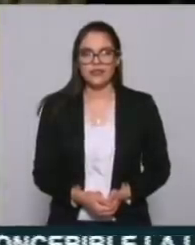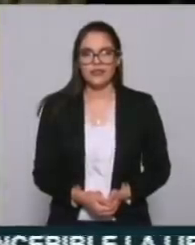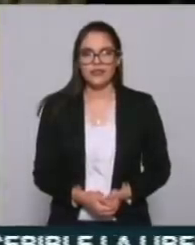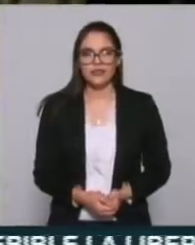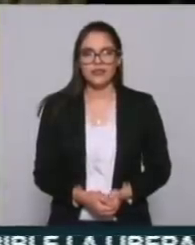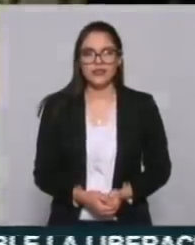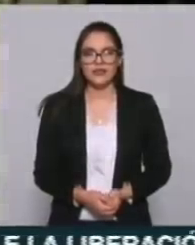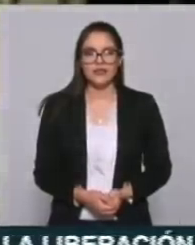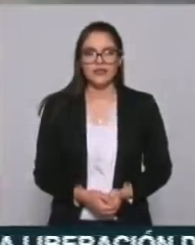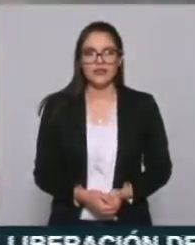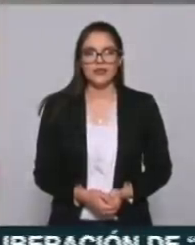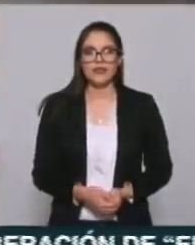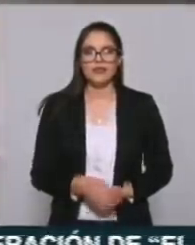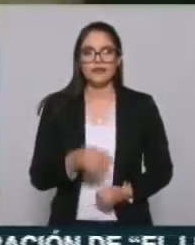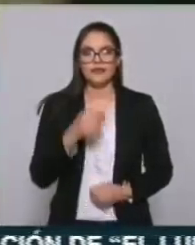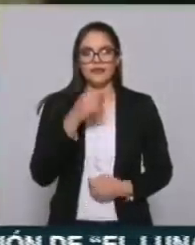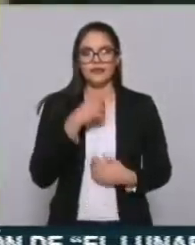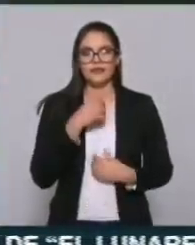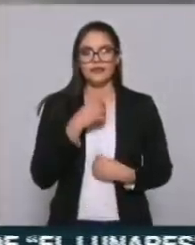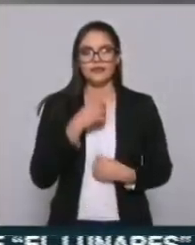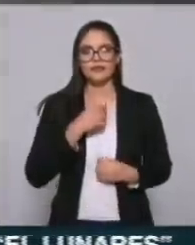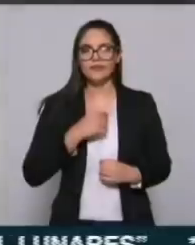pagar por lo mío, nada más.